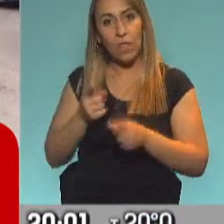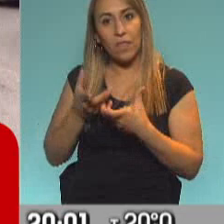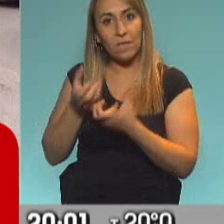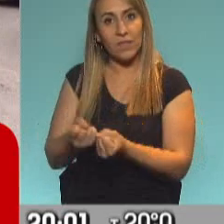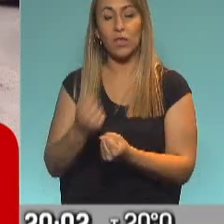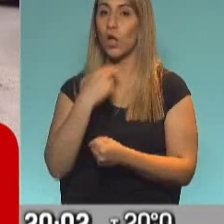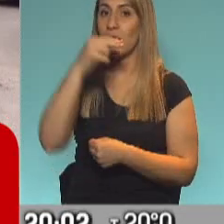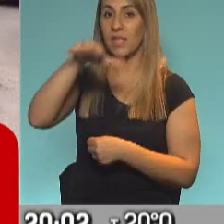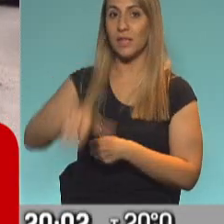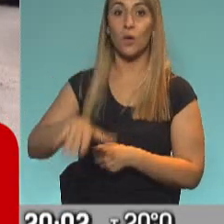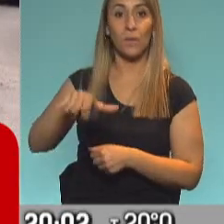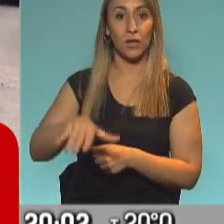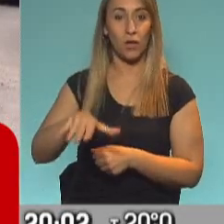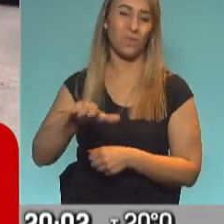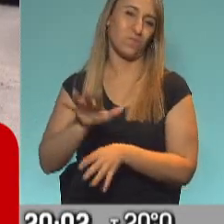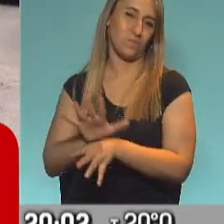de